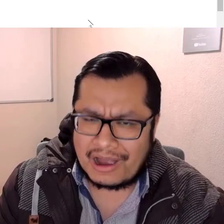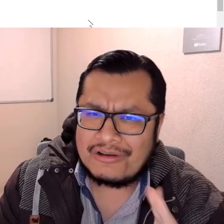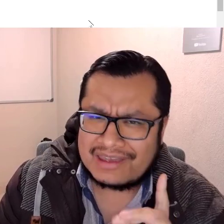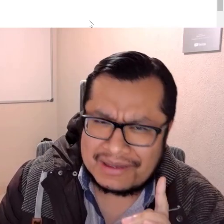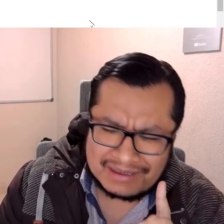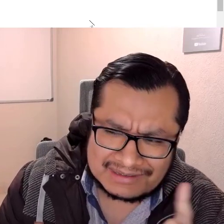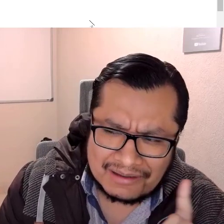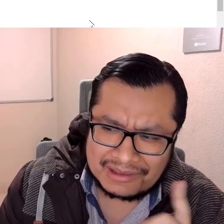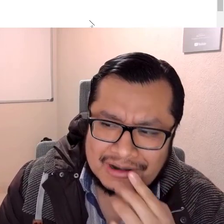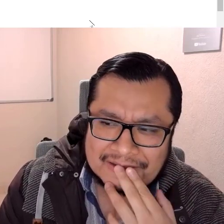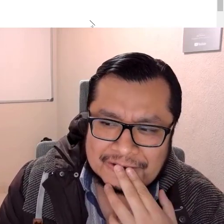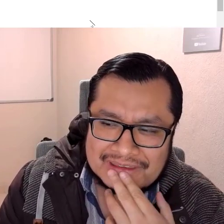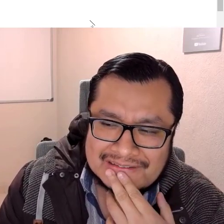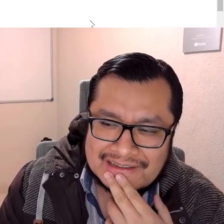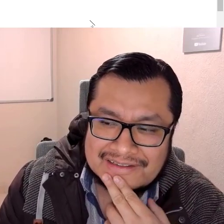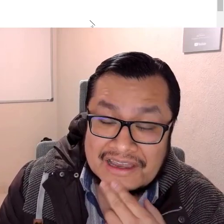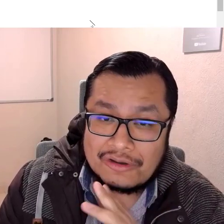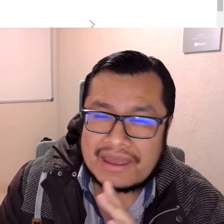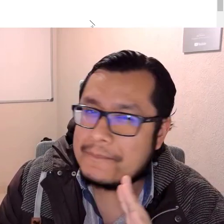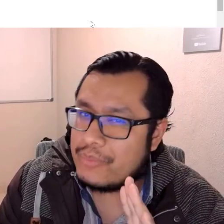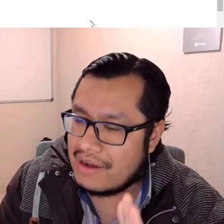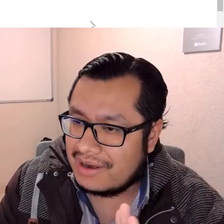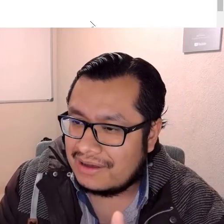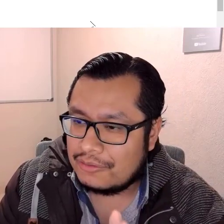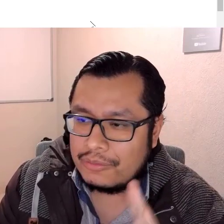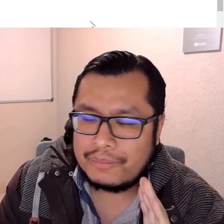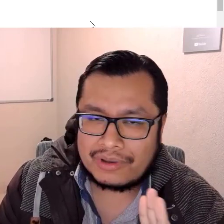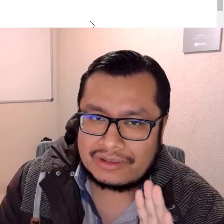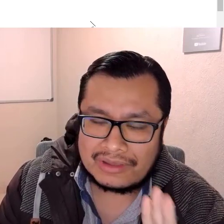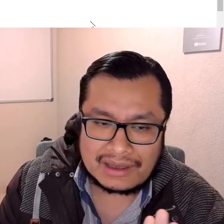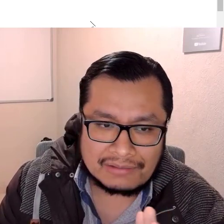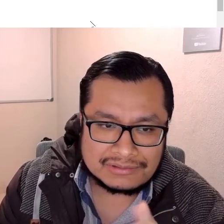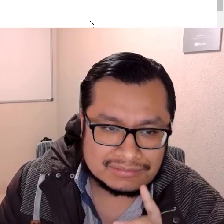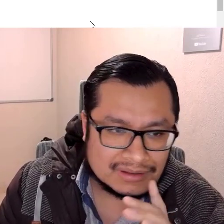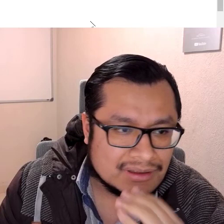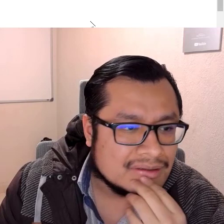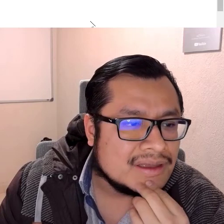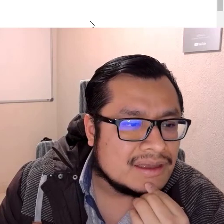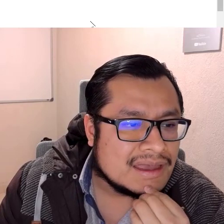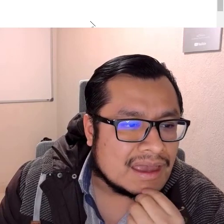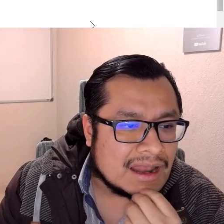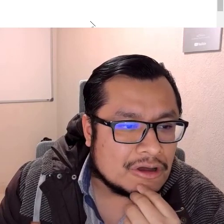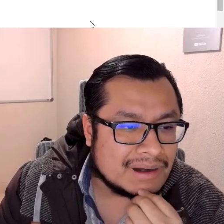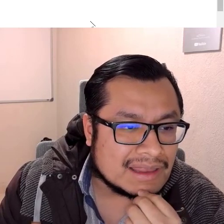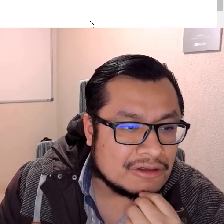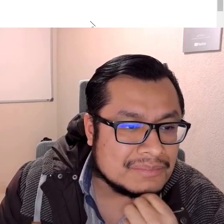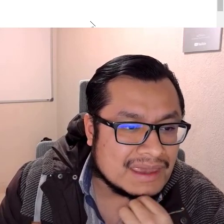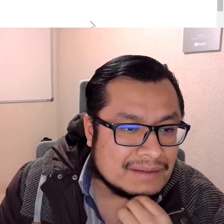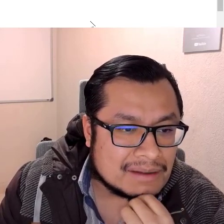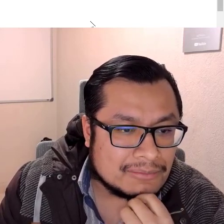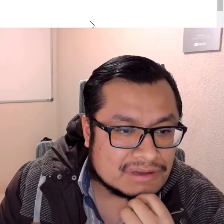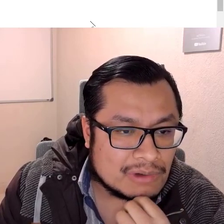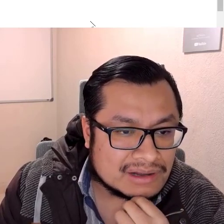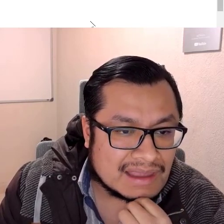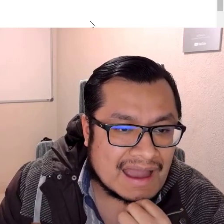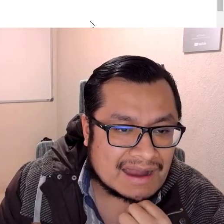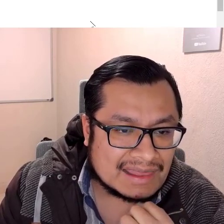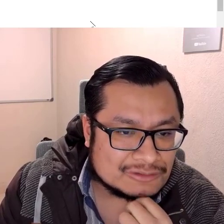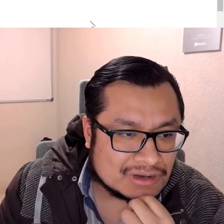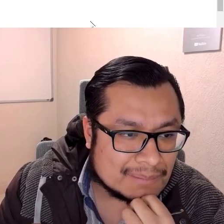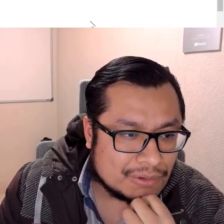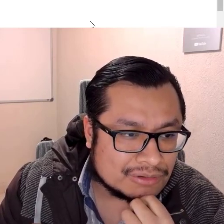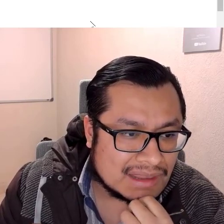aunque estaba viendo las noticias y creo que en puebla hubo un poquito de caos el gobernador miguel barbosa huerta